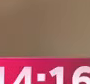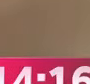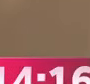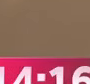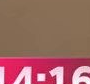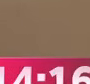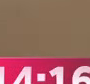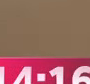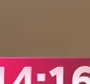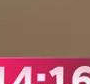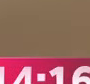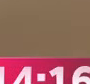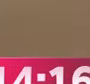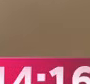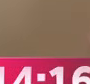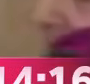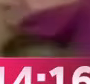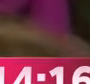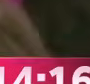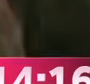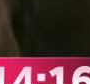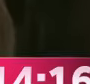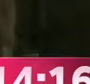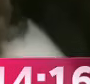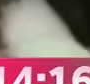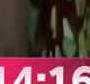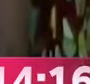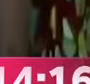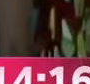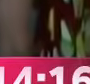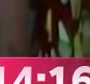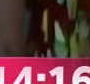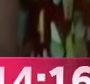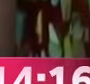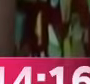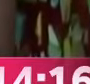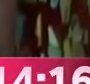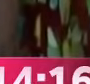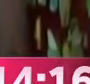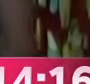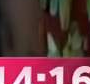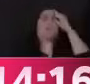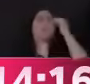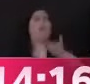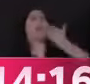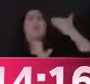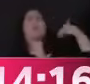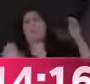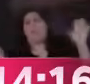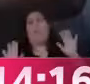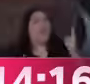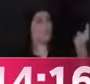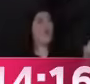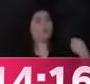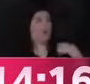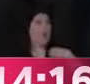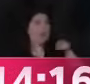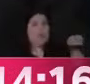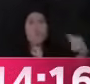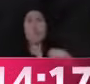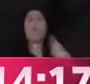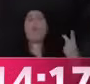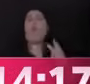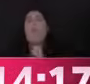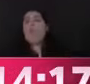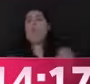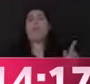a esto? Bueno, ¿cómo reaccionan ambos candidatos en este momento? Mira, lo revisamos. Vos o yo, y los argentinos lo que tienen que